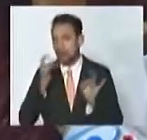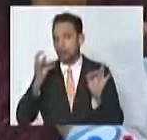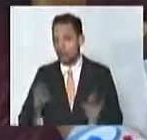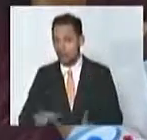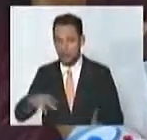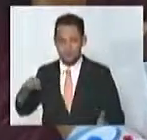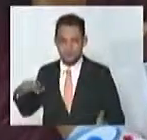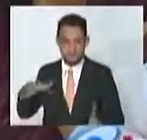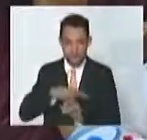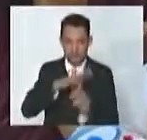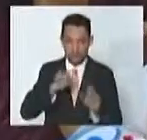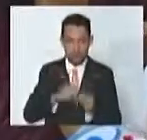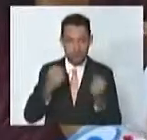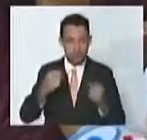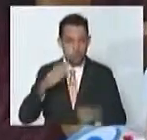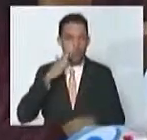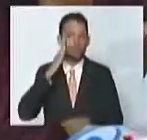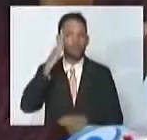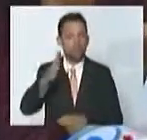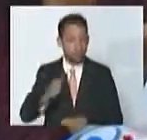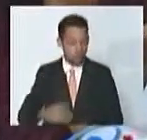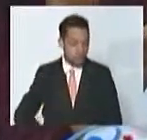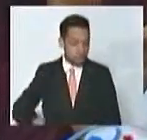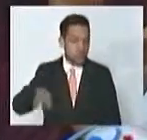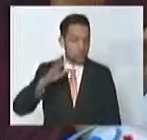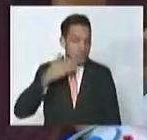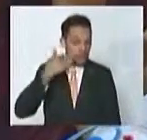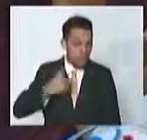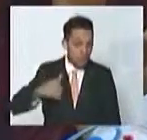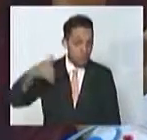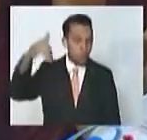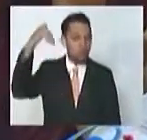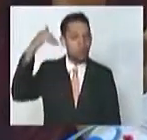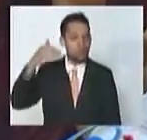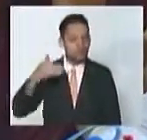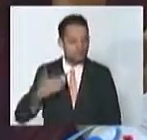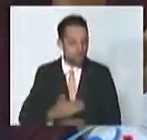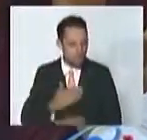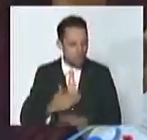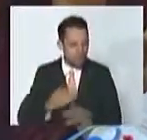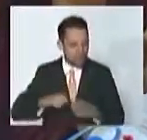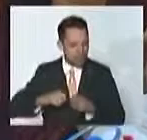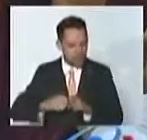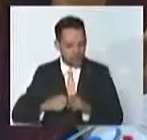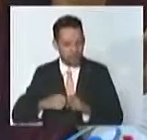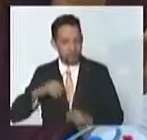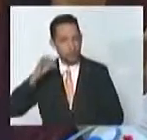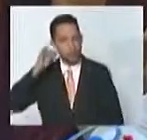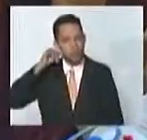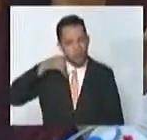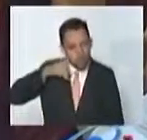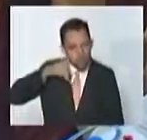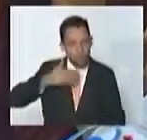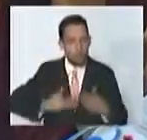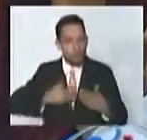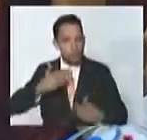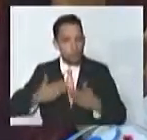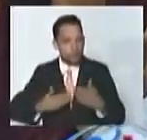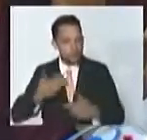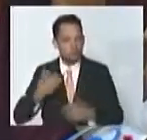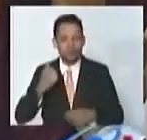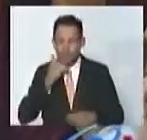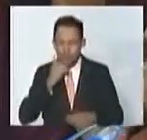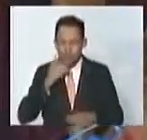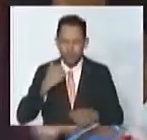esto afectar a largo plazo a las personas, llevarlos a tener sordera? ¿Qué es lo que pasa con el tímpano? ¿Se endurece,